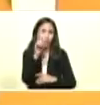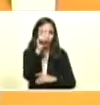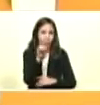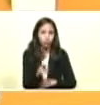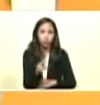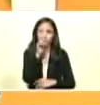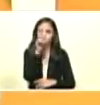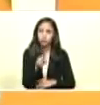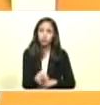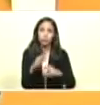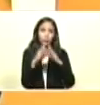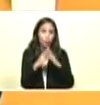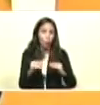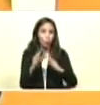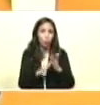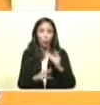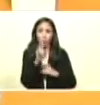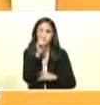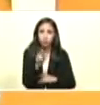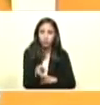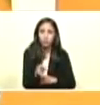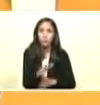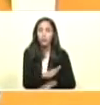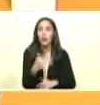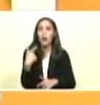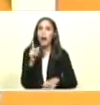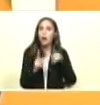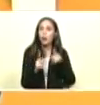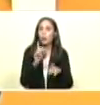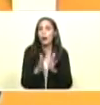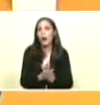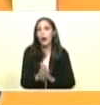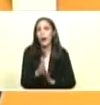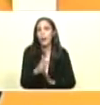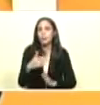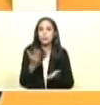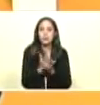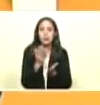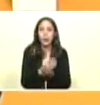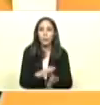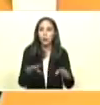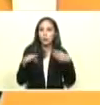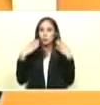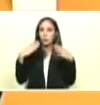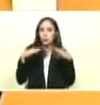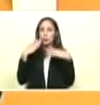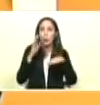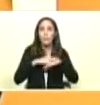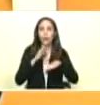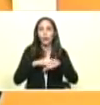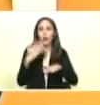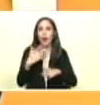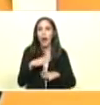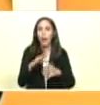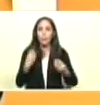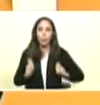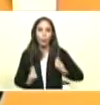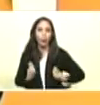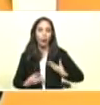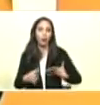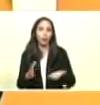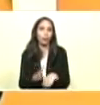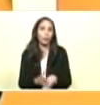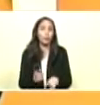Ustedes lo que nos ven es todos los días preocupados por los temas fundamentales de la vida y del futuro, sobre todo pensando en el futuro, trabajando para el